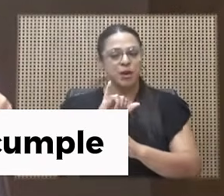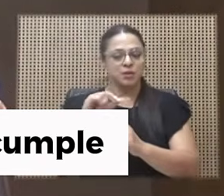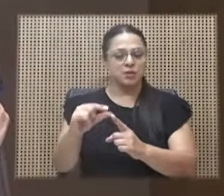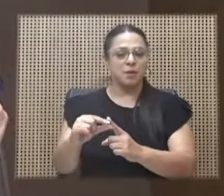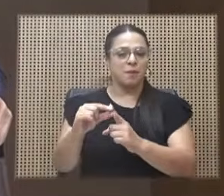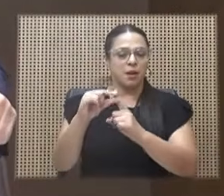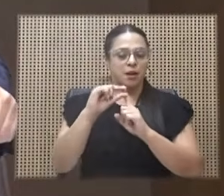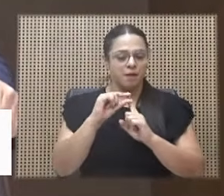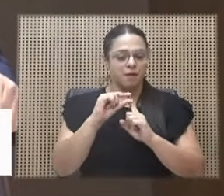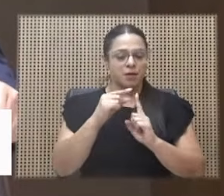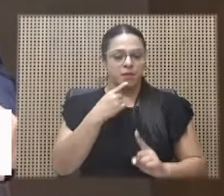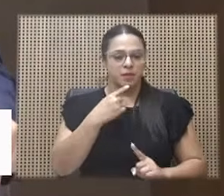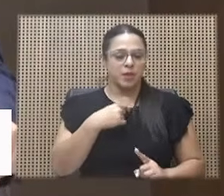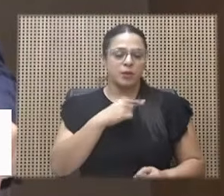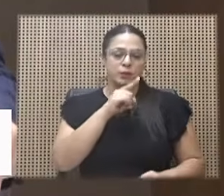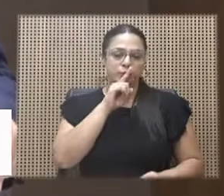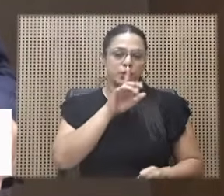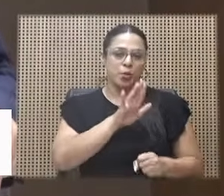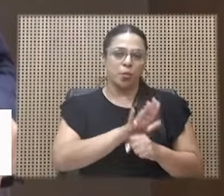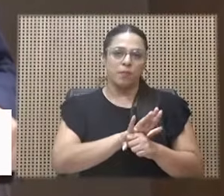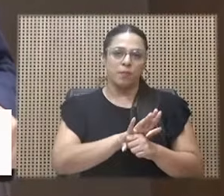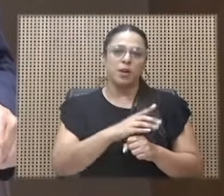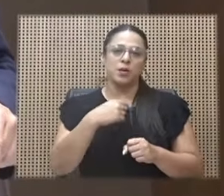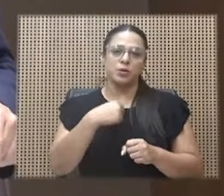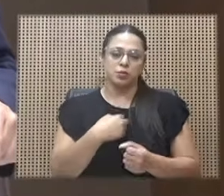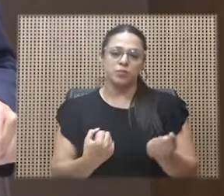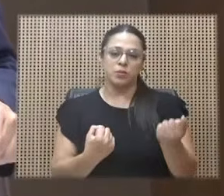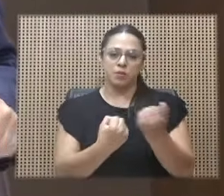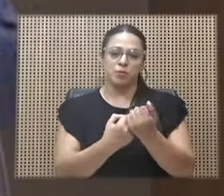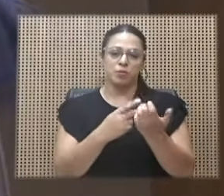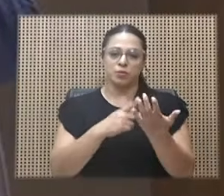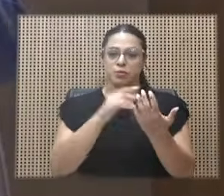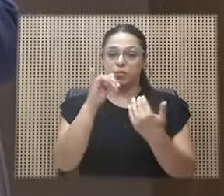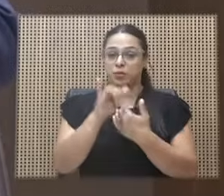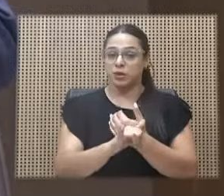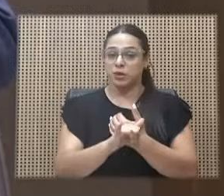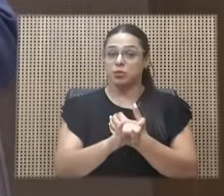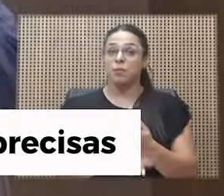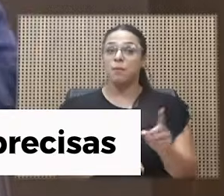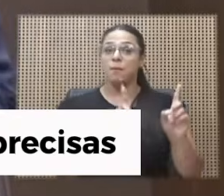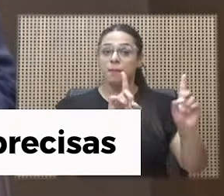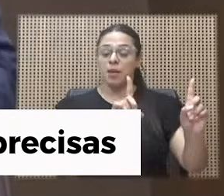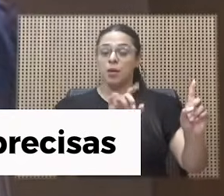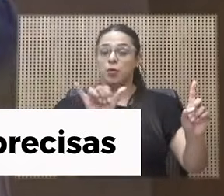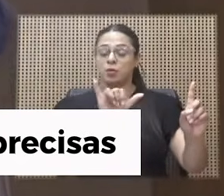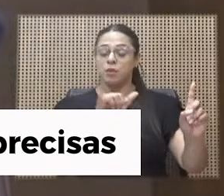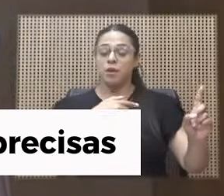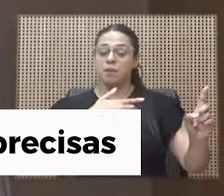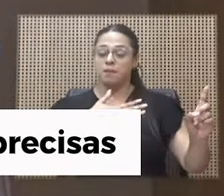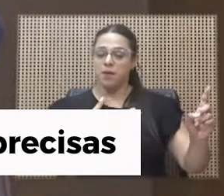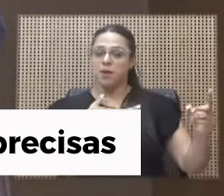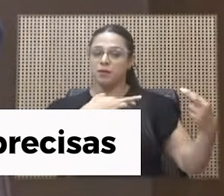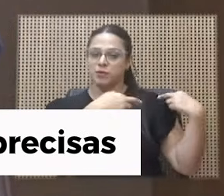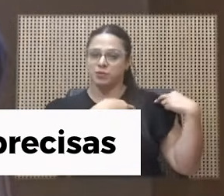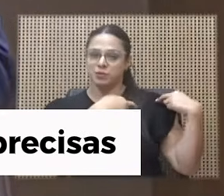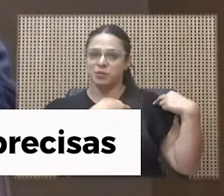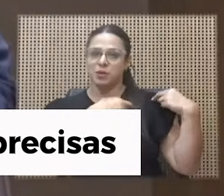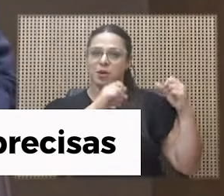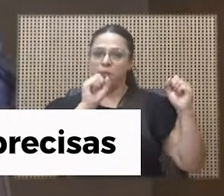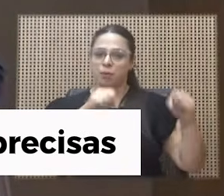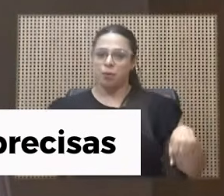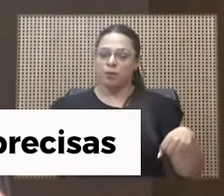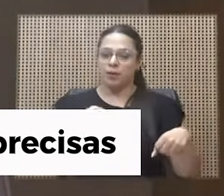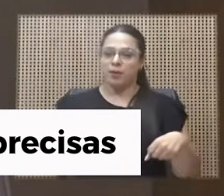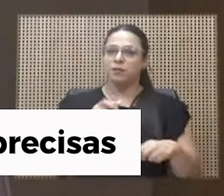se cumple, voy a votar a favor del proyecto. Pero también es mi deber responderle a las inteligentes,